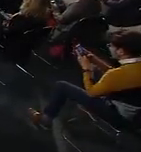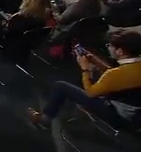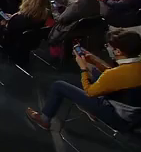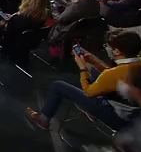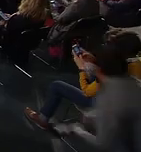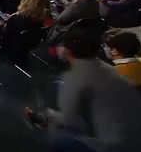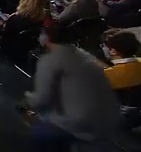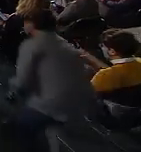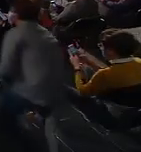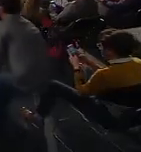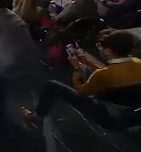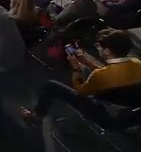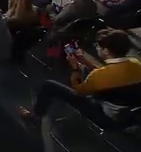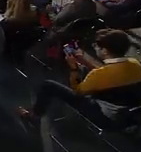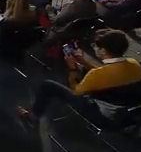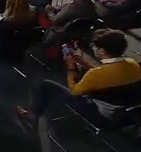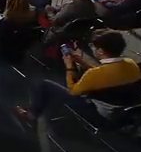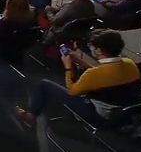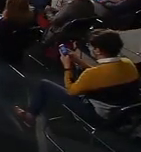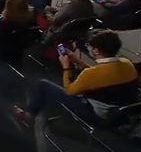¿Vamos bien en tiempo?